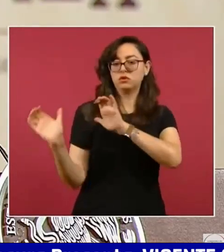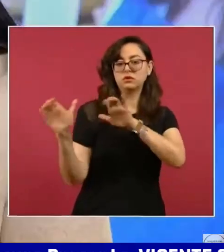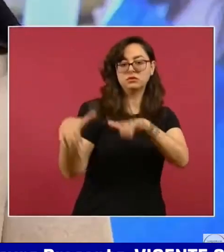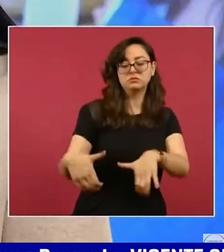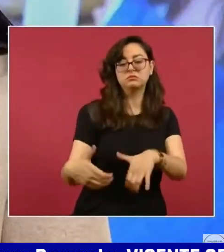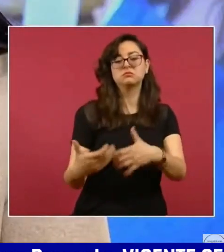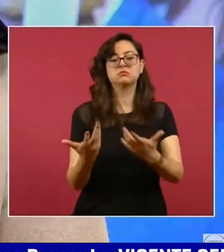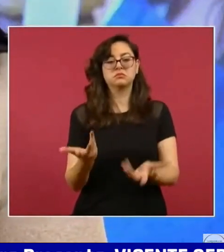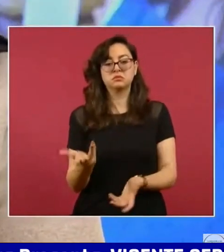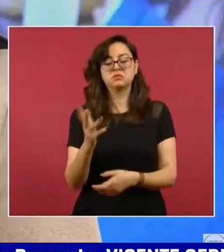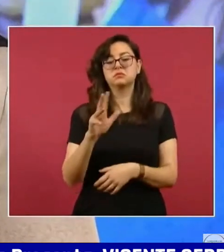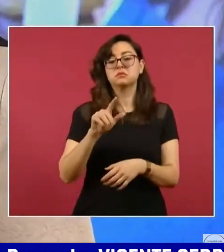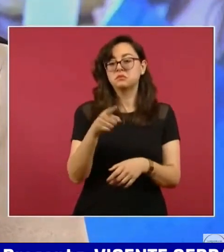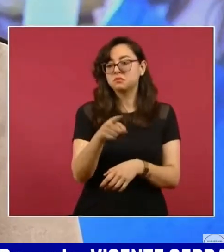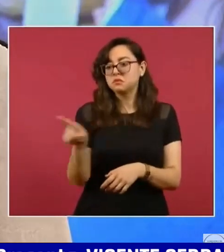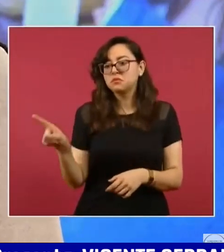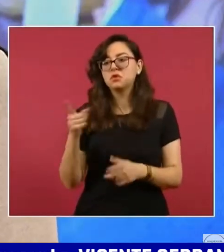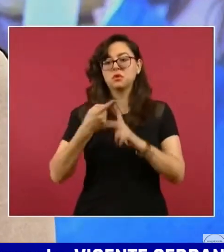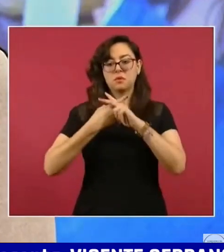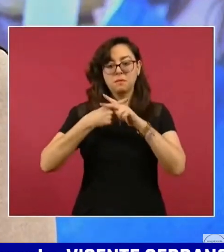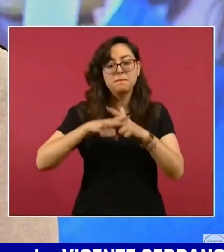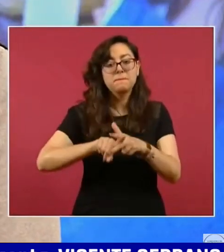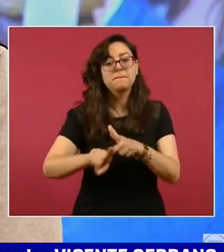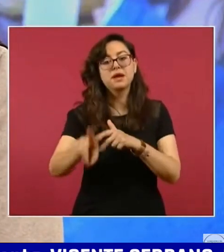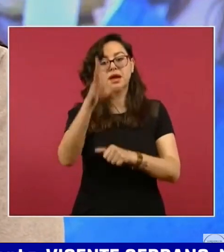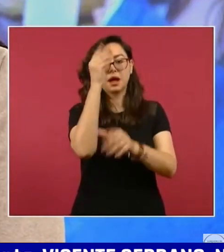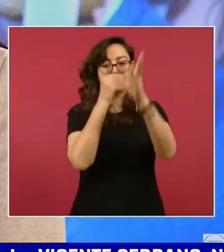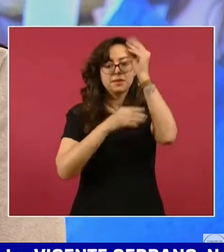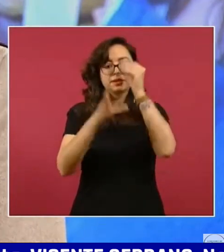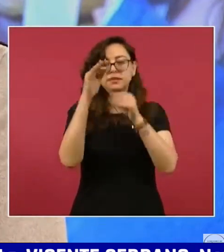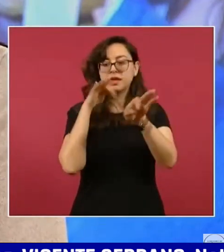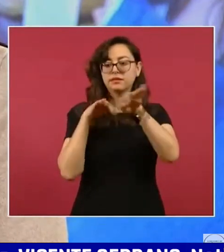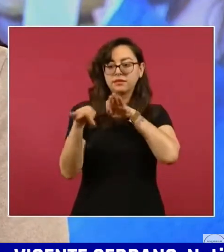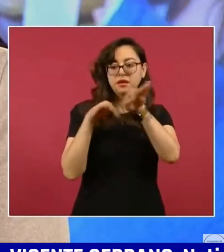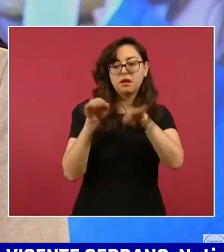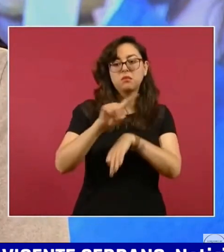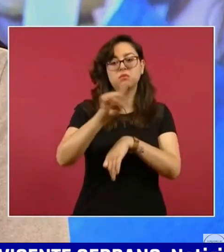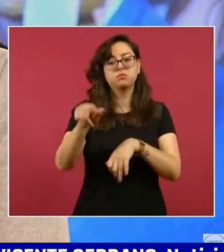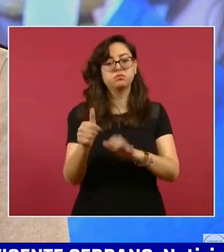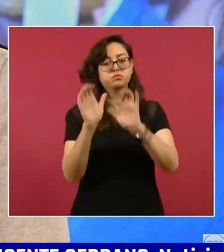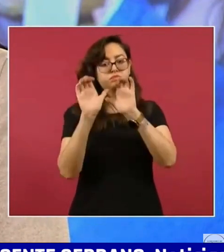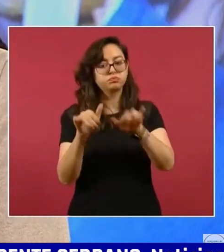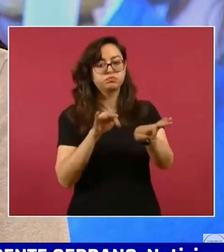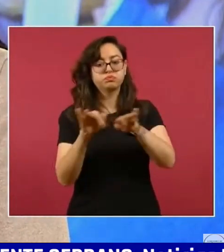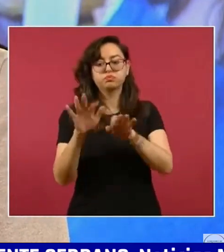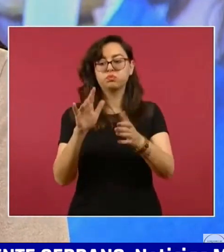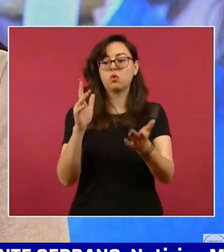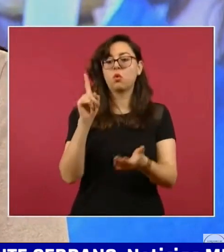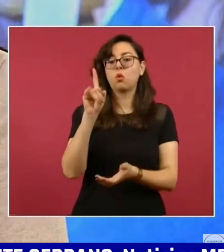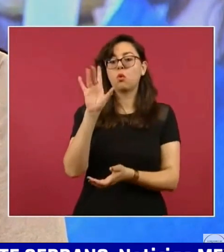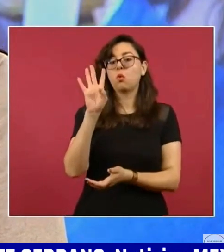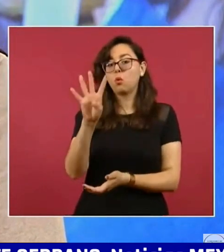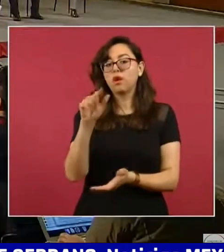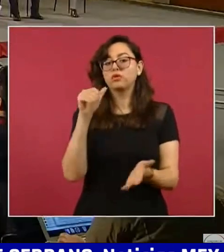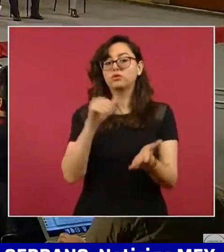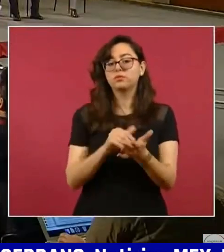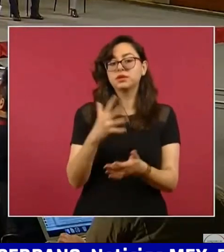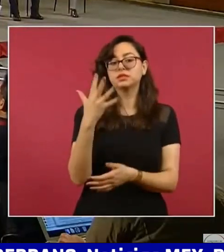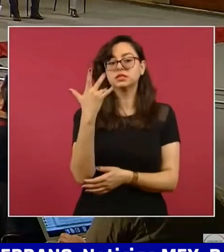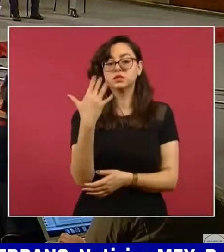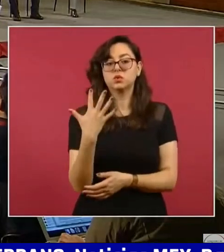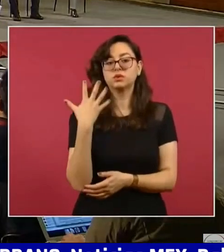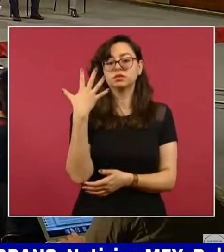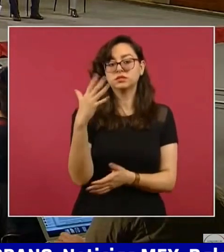aprendices que por primera vez acceden a un empleo y se han invertido 40 mil, 4 mil 55